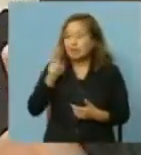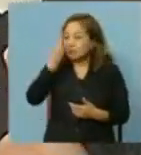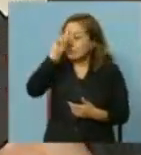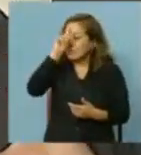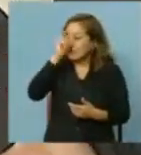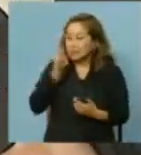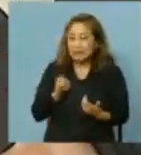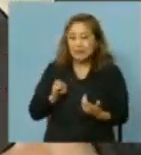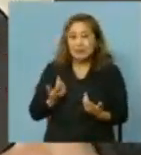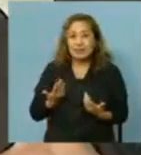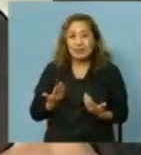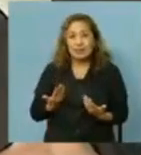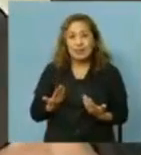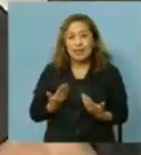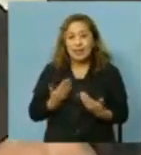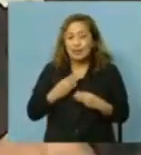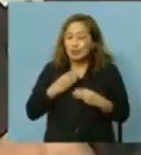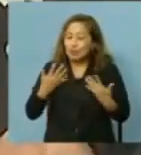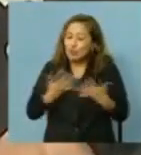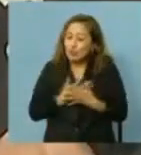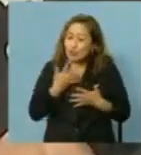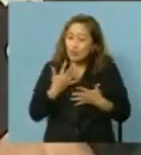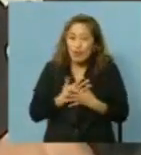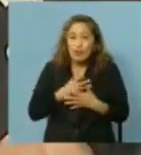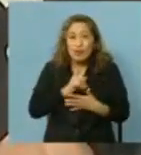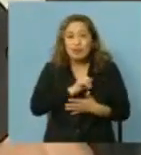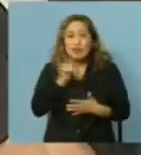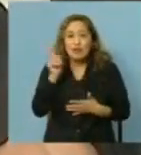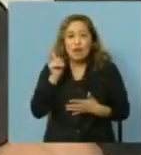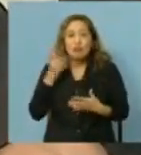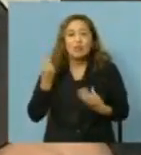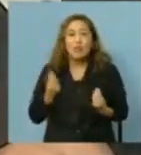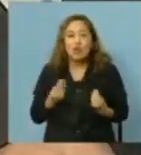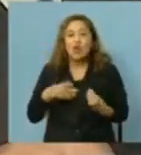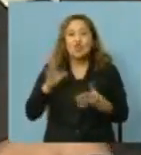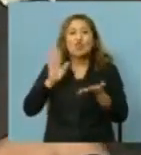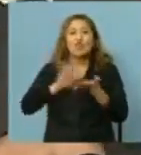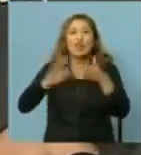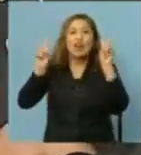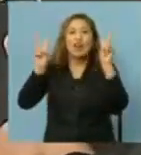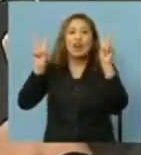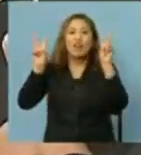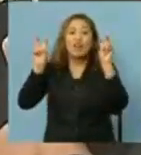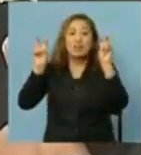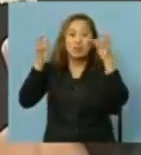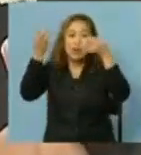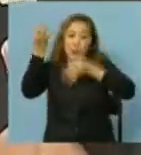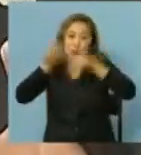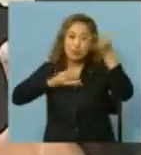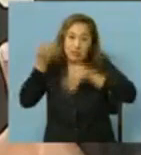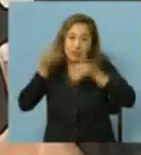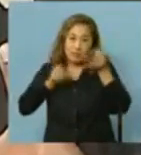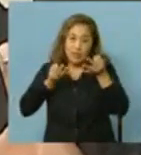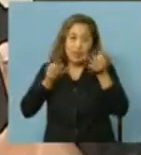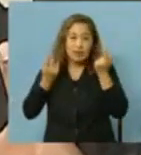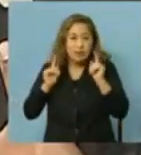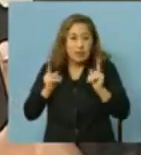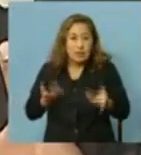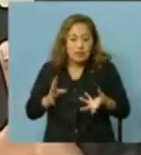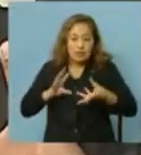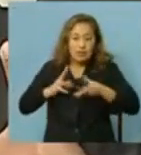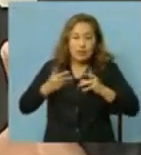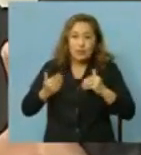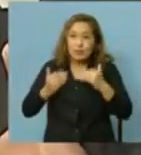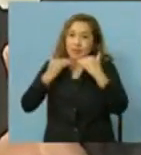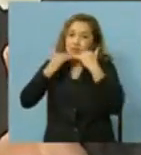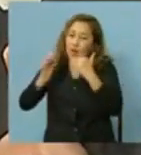triste y dolorosa por todo lo que ha pasado, sobre todo con el tema de la justicia, y también pues es una forma